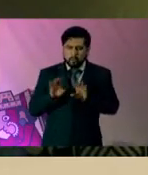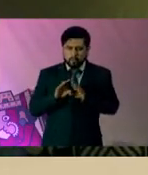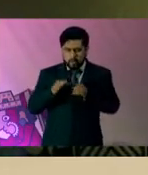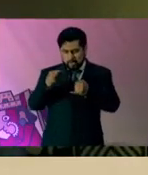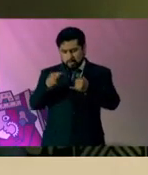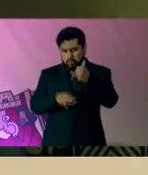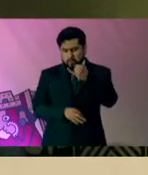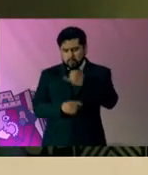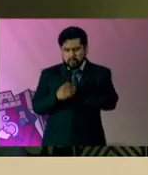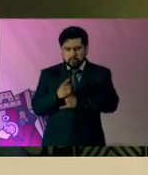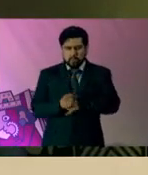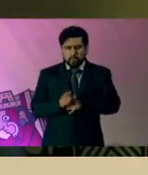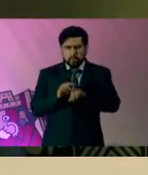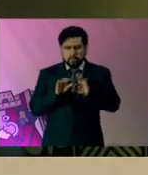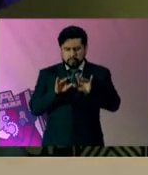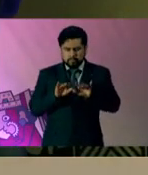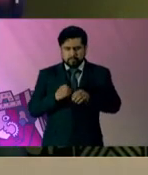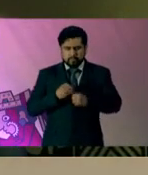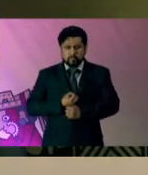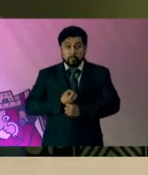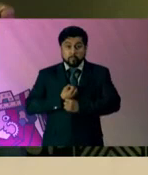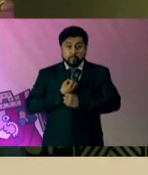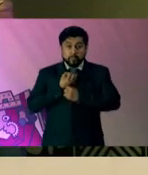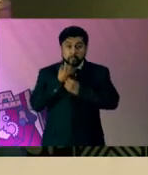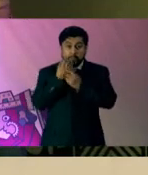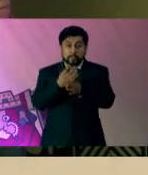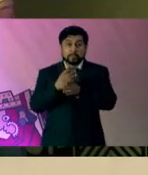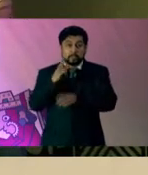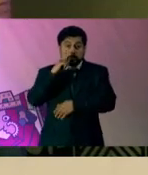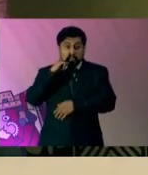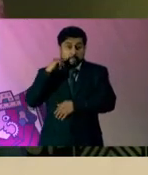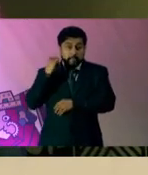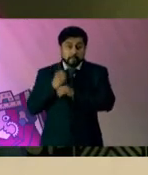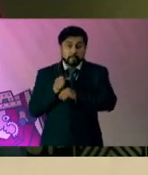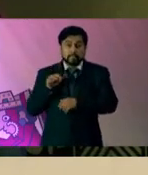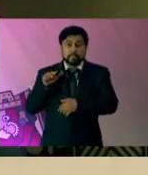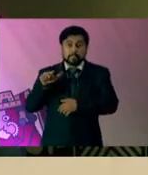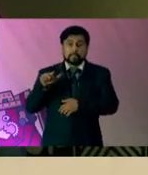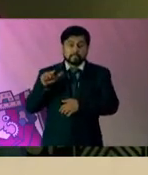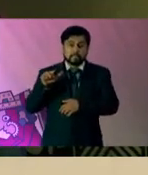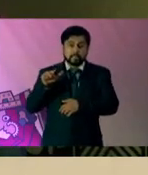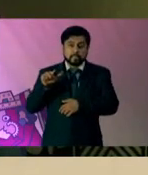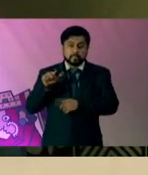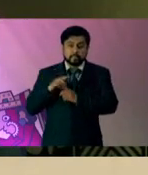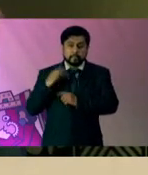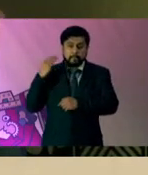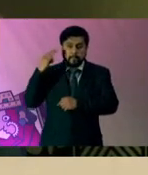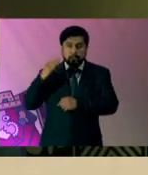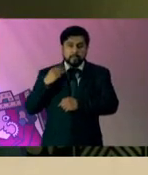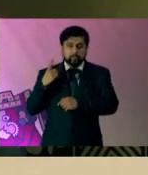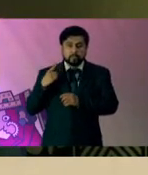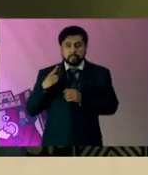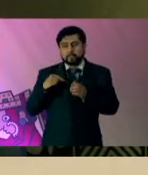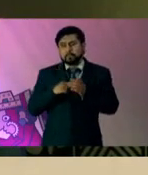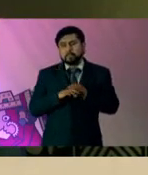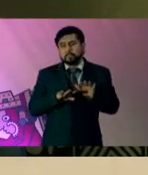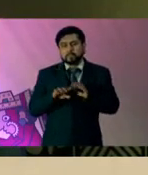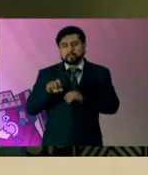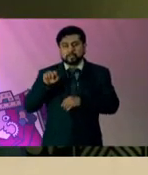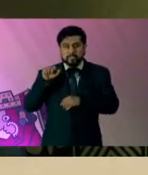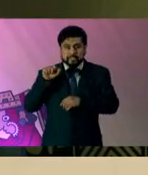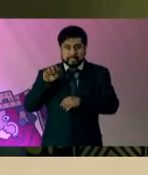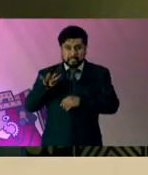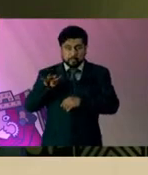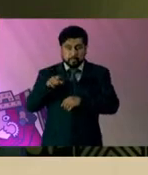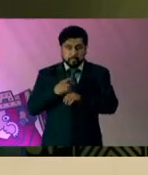manifestó que el que hizo zapata no el 7 17 de marzo 17 de marzo al 19 donde